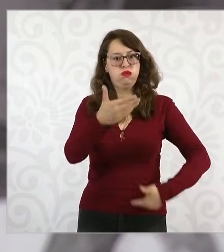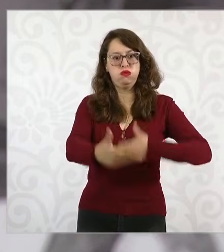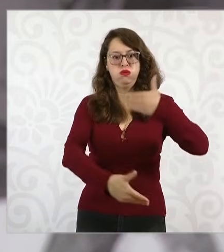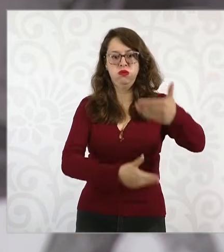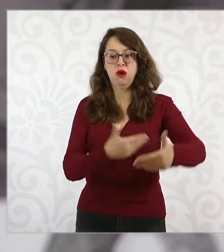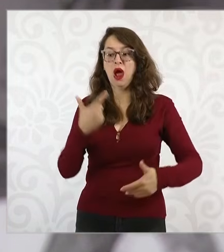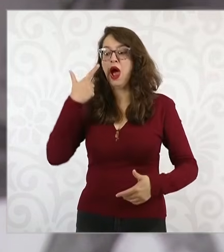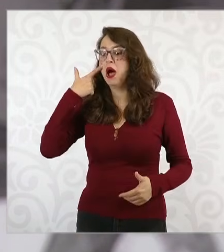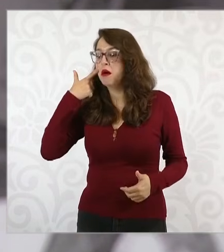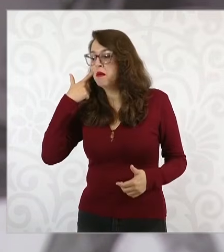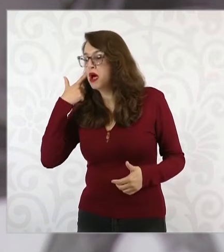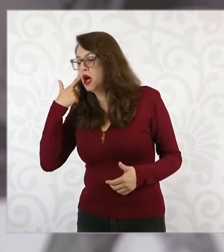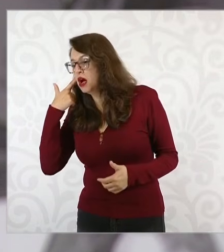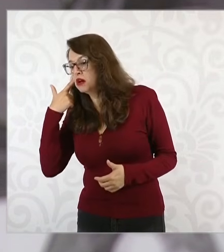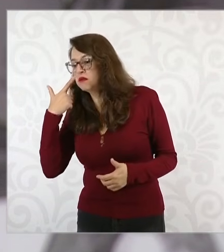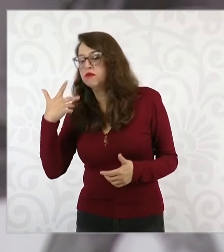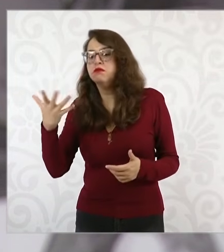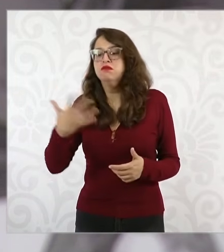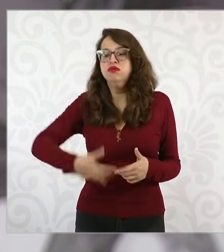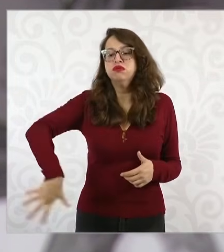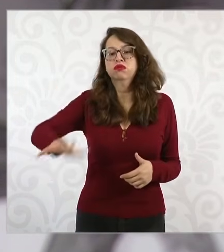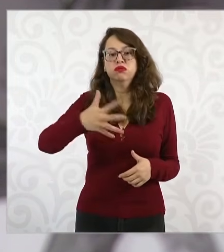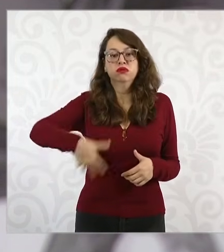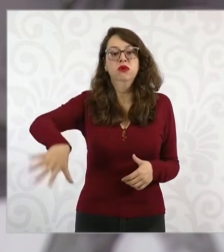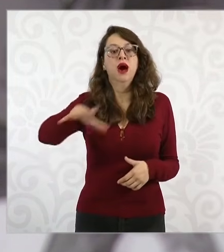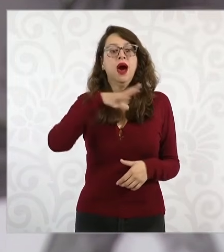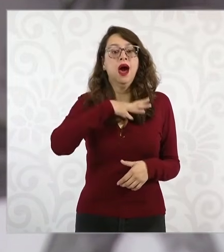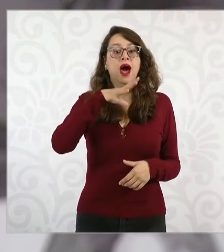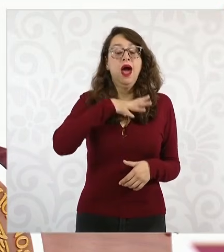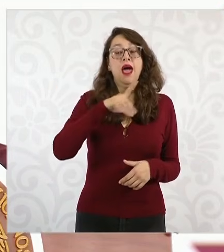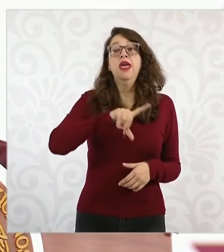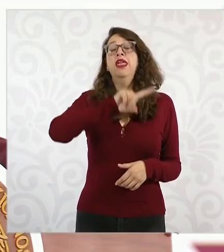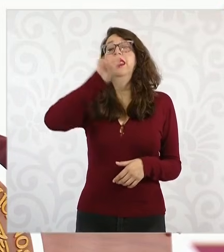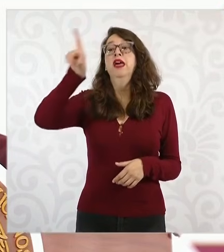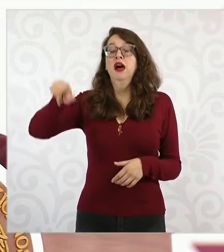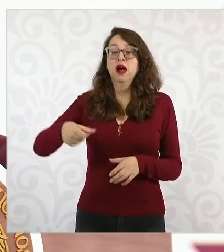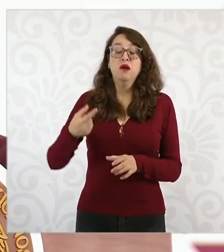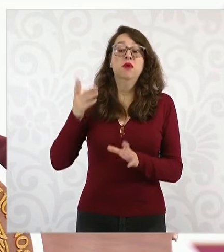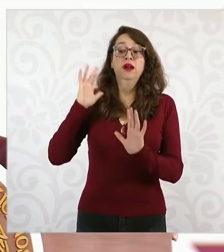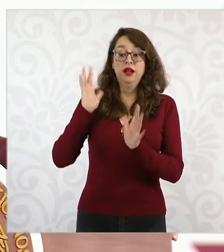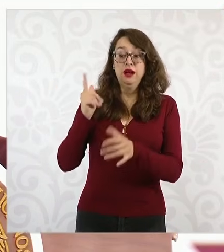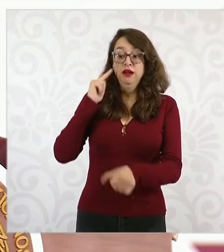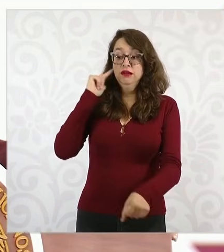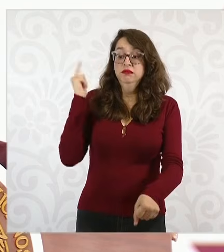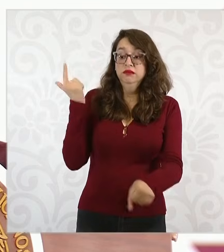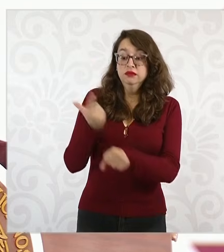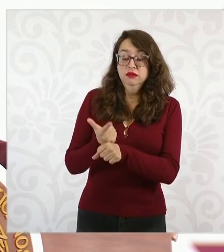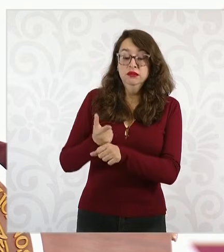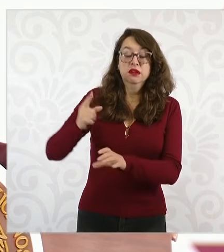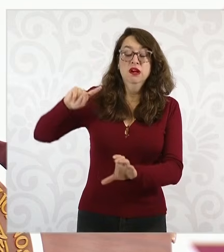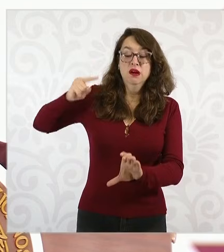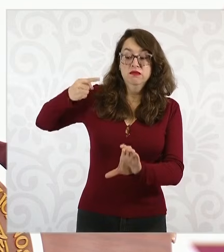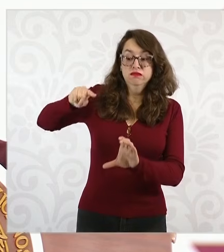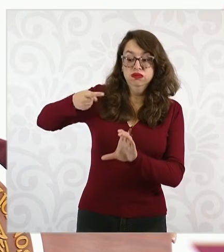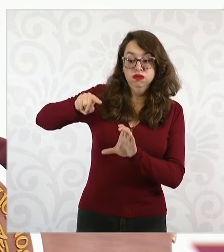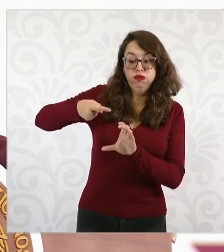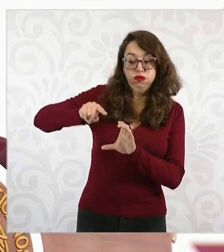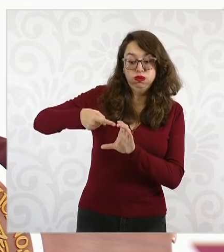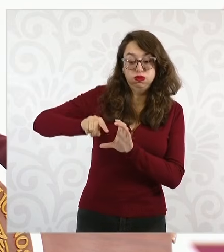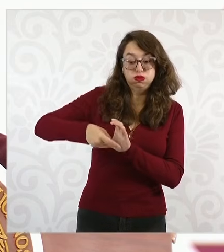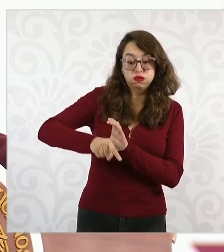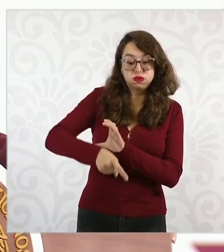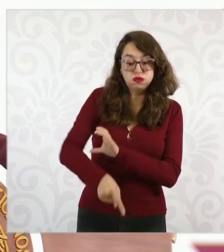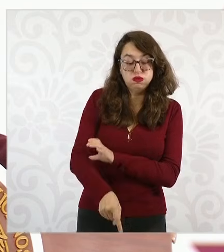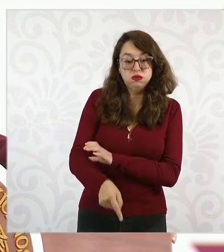después tiene que perforarse un pozo para saber si realmente las reservas que potencialmente están ahí,